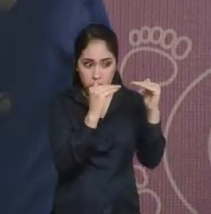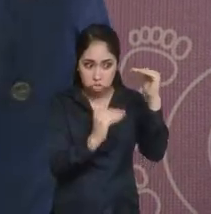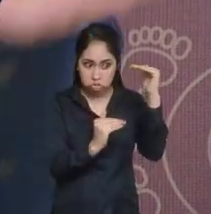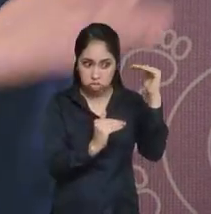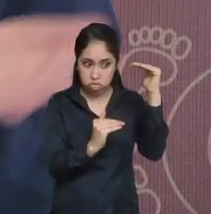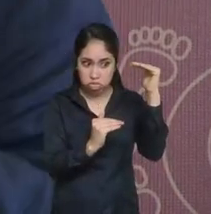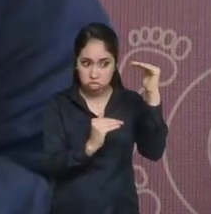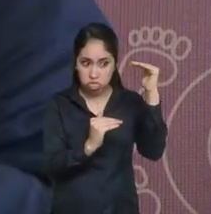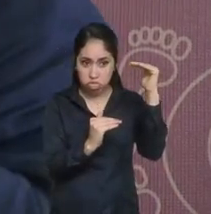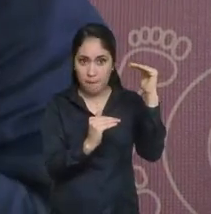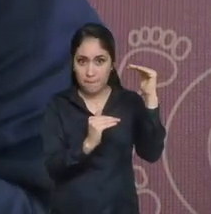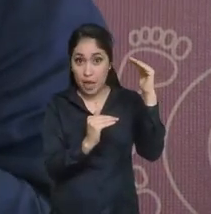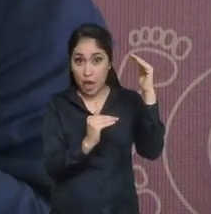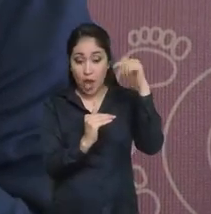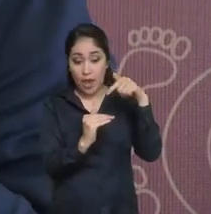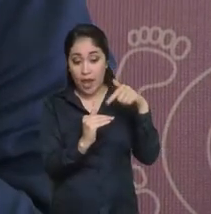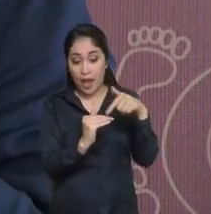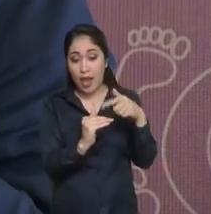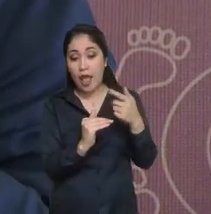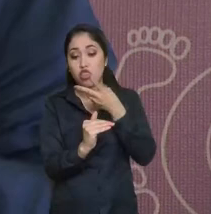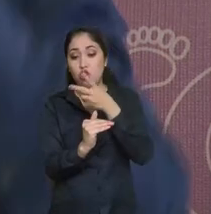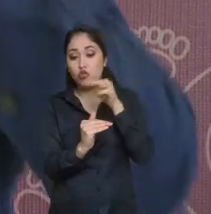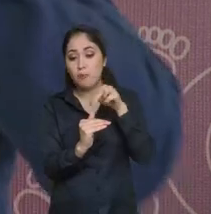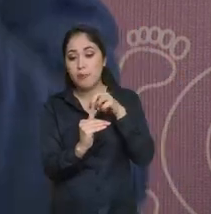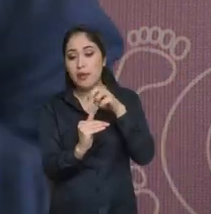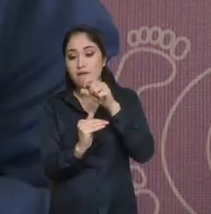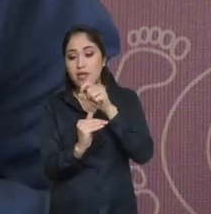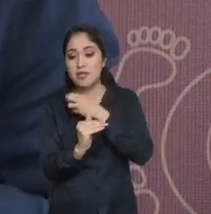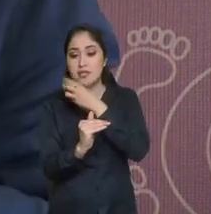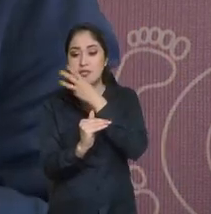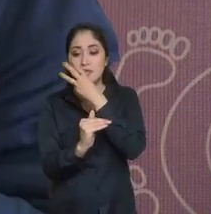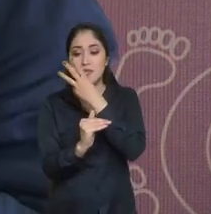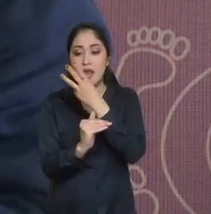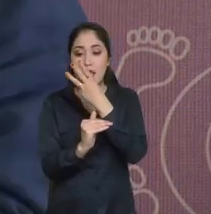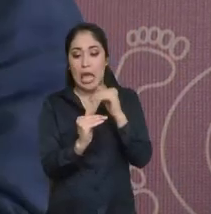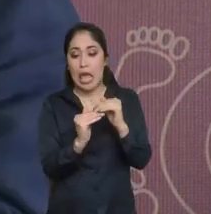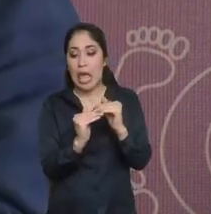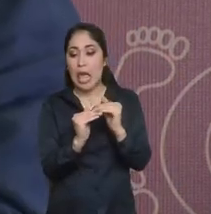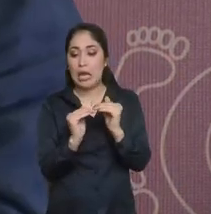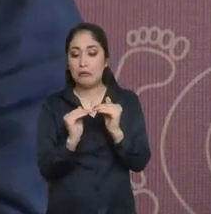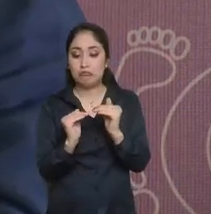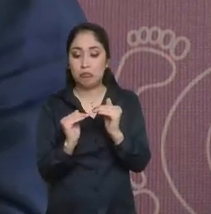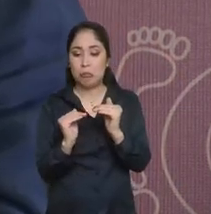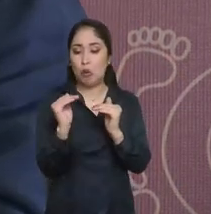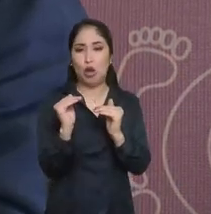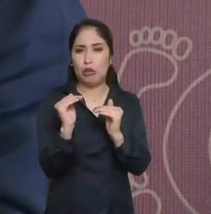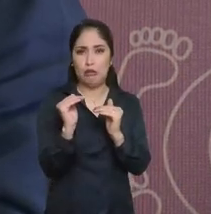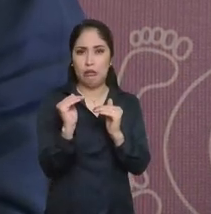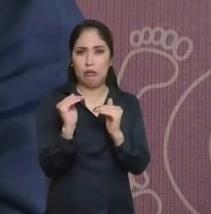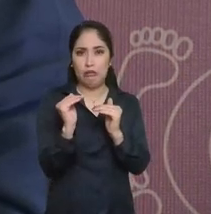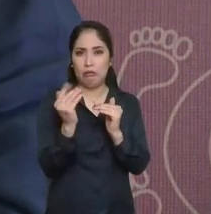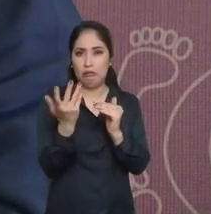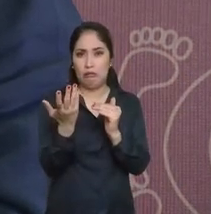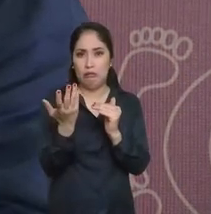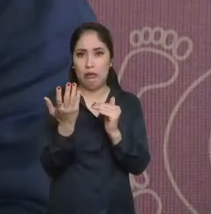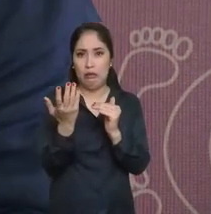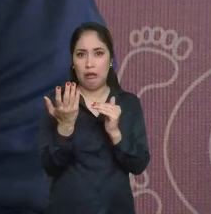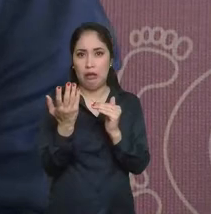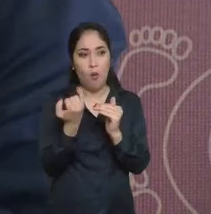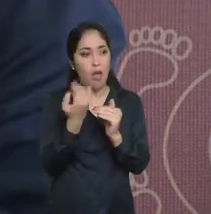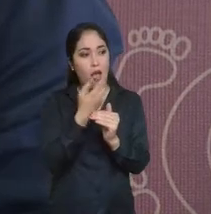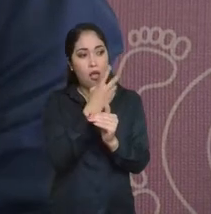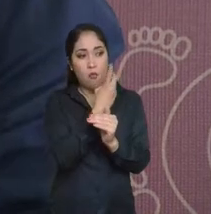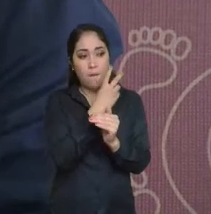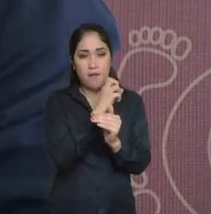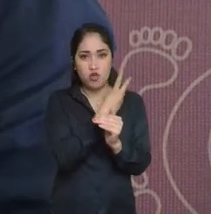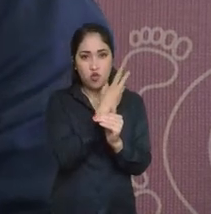fueron significativamente muy bajas respecto a 2021. Creo que ese es el contexto. En relación con la información de desapariciones,